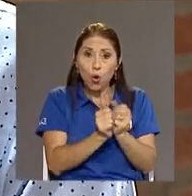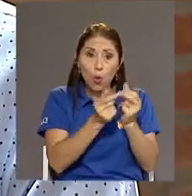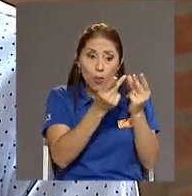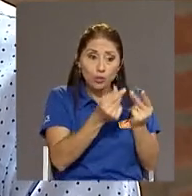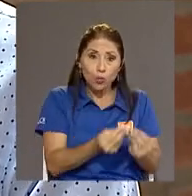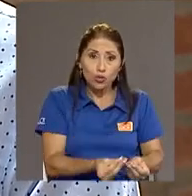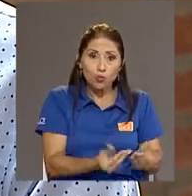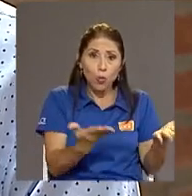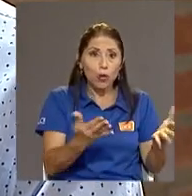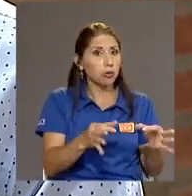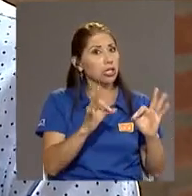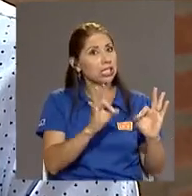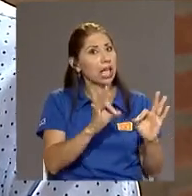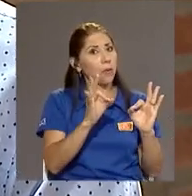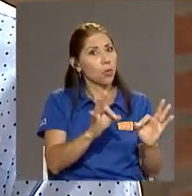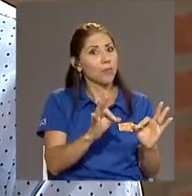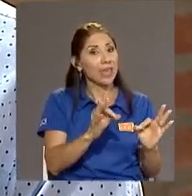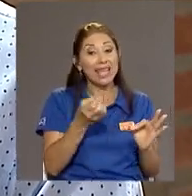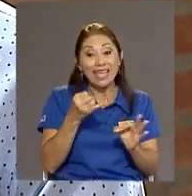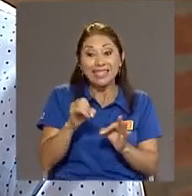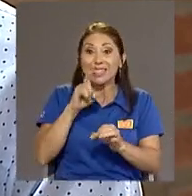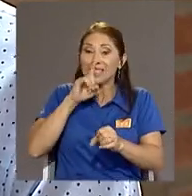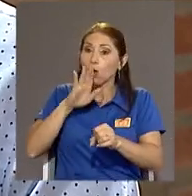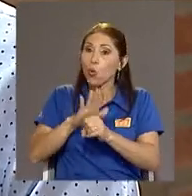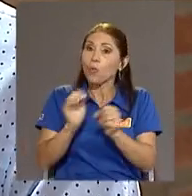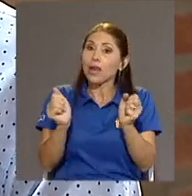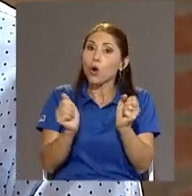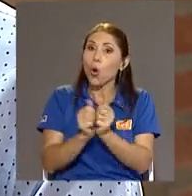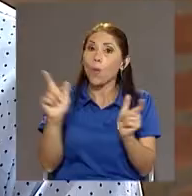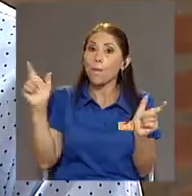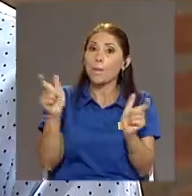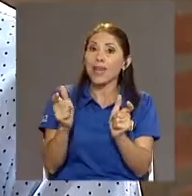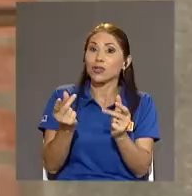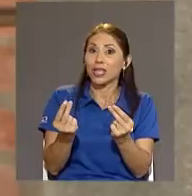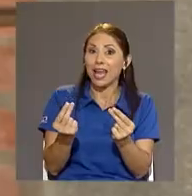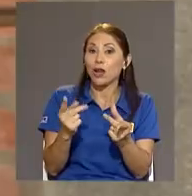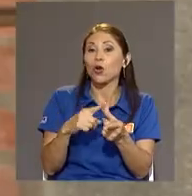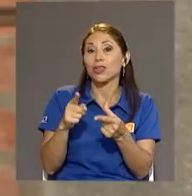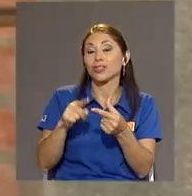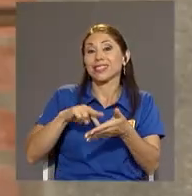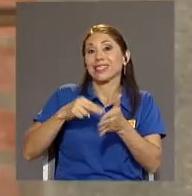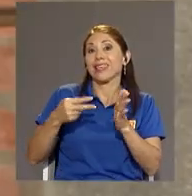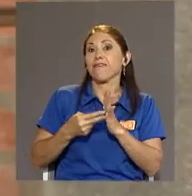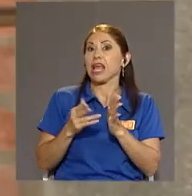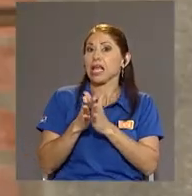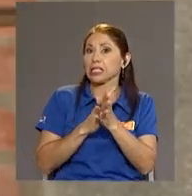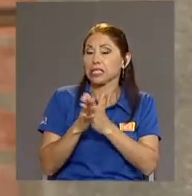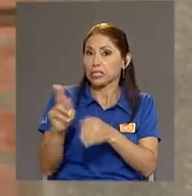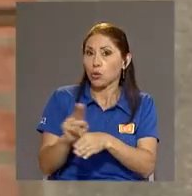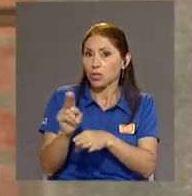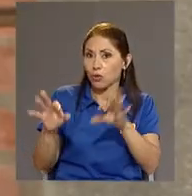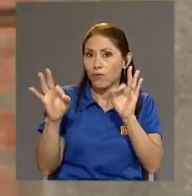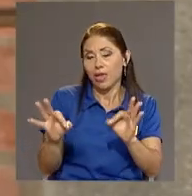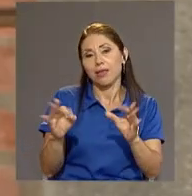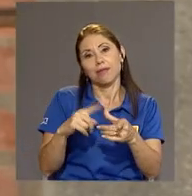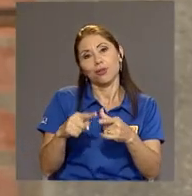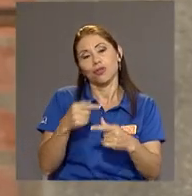menos recursos, porque entonces significa que hay eficiencia, mejor. Don Rolando, en el último minuto que nos queda del